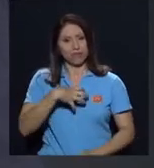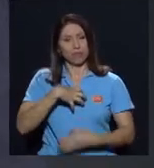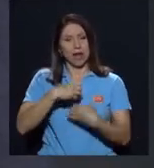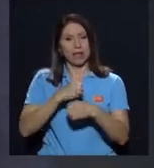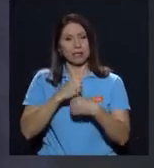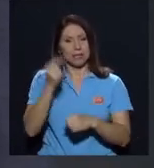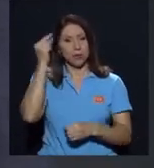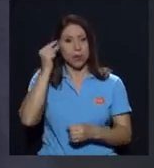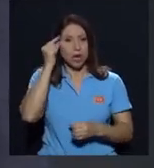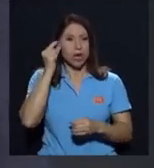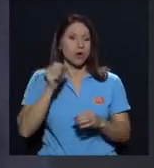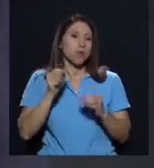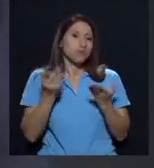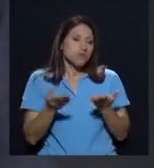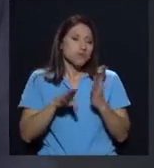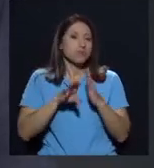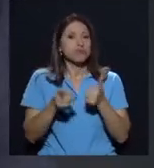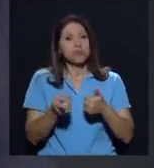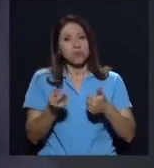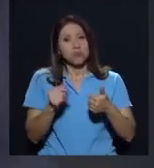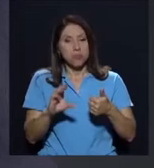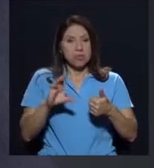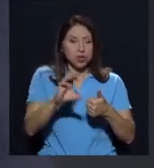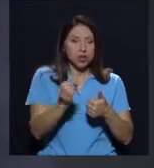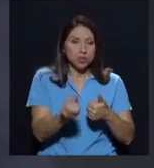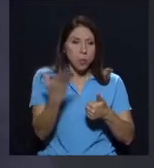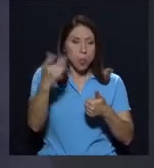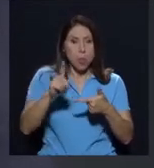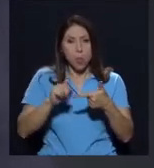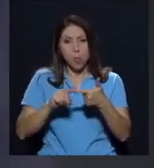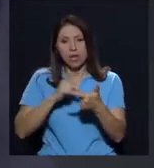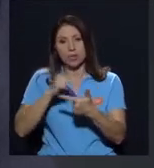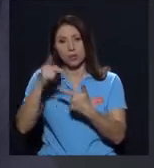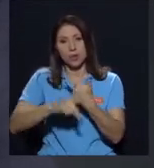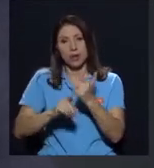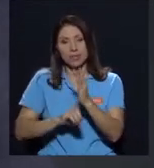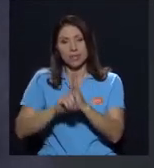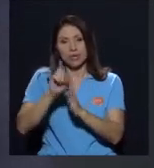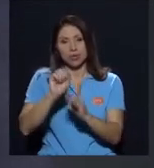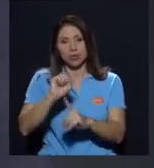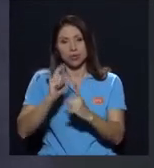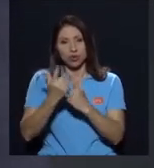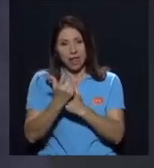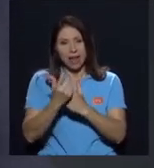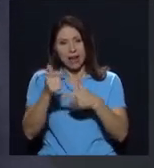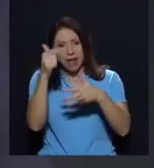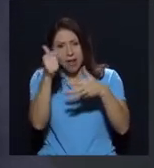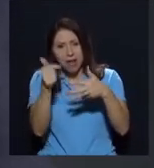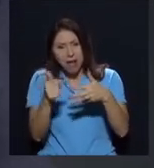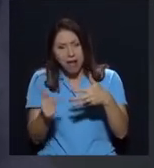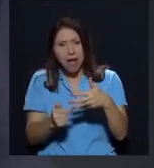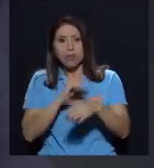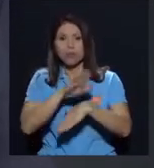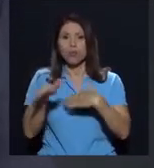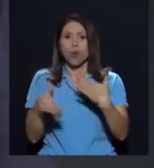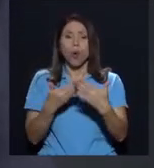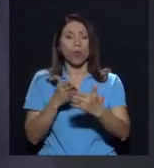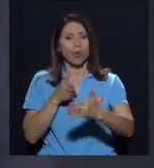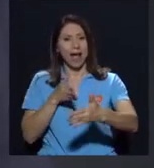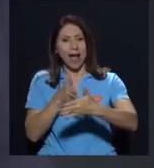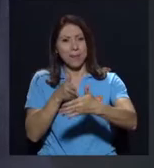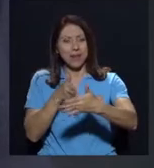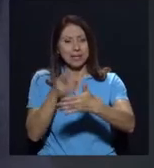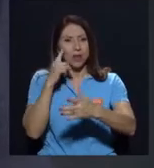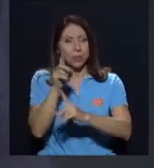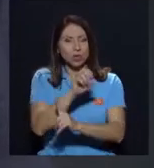inversiones públicas ya se trate de programas de desarrollo social entonces eso se ve amenazado por la situación